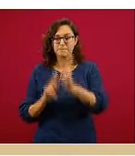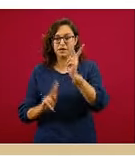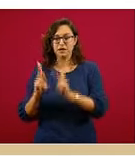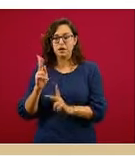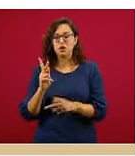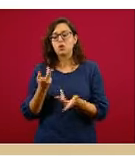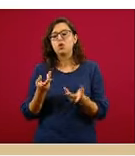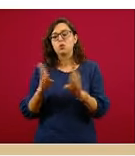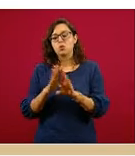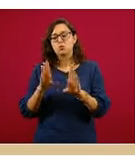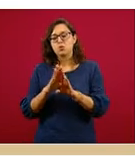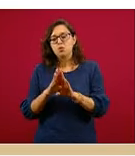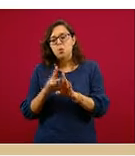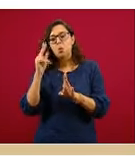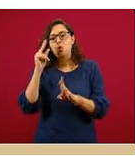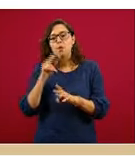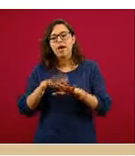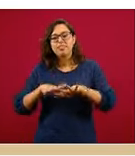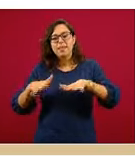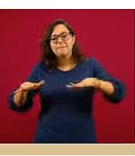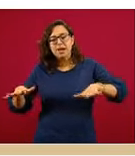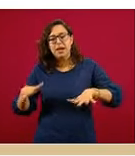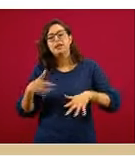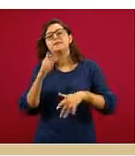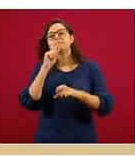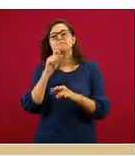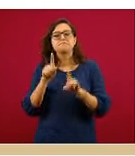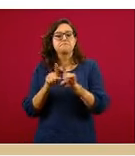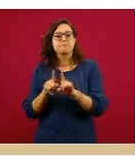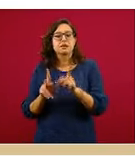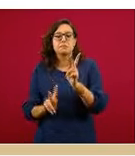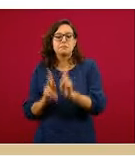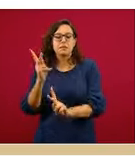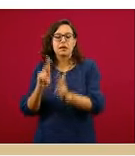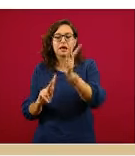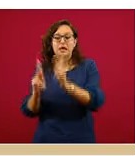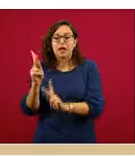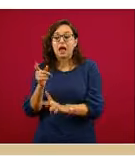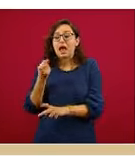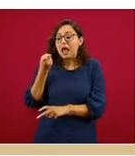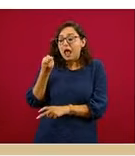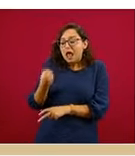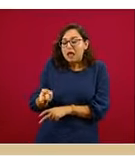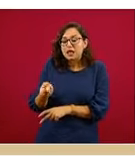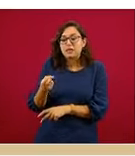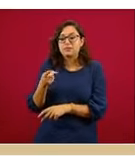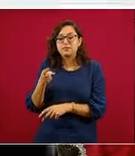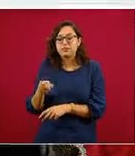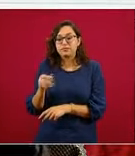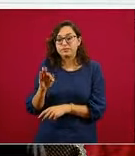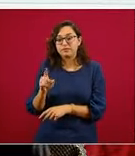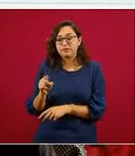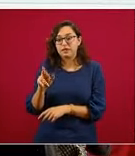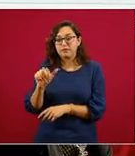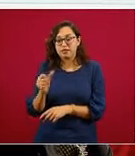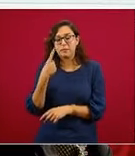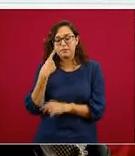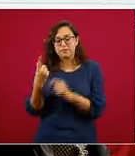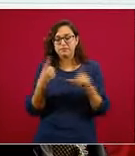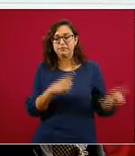la uva de mar también, es un arbusto como un mangle, y de este sale, de esta planta que se llama efedra, la que sigue por